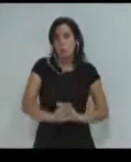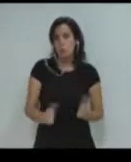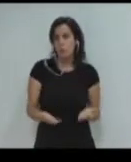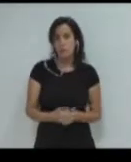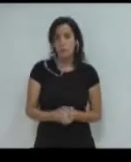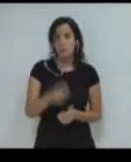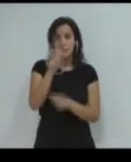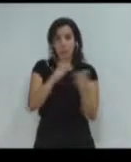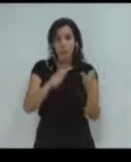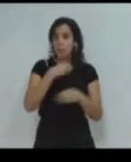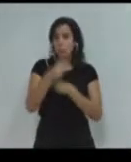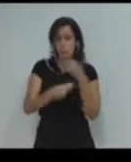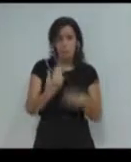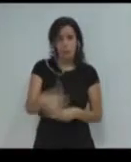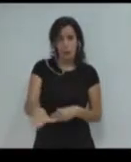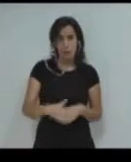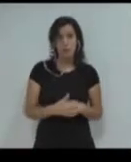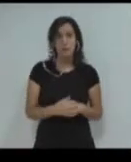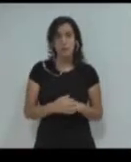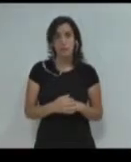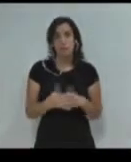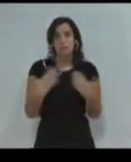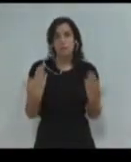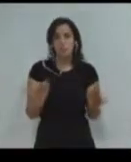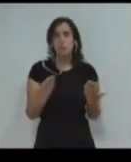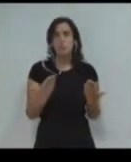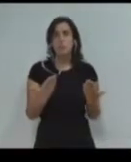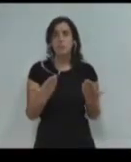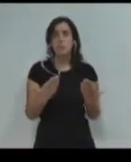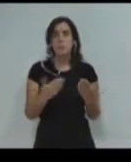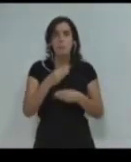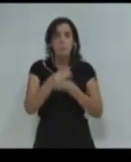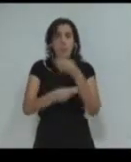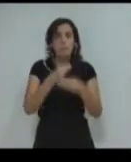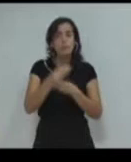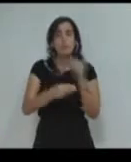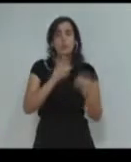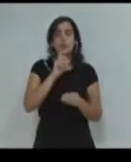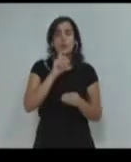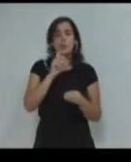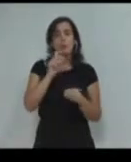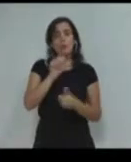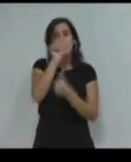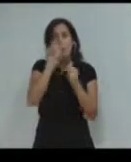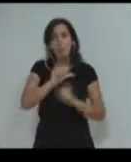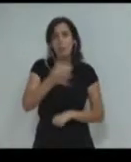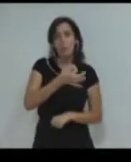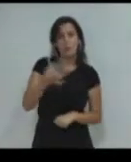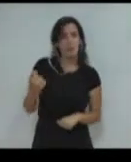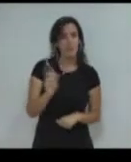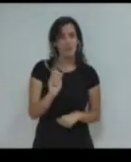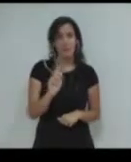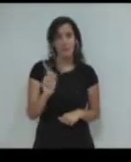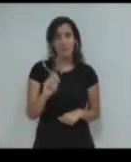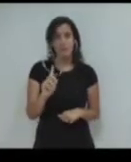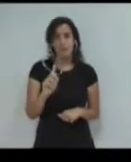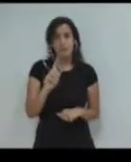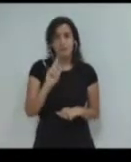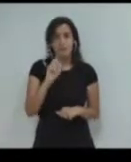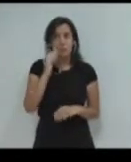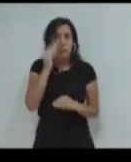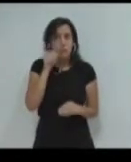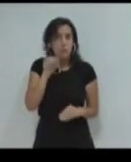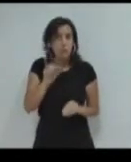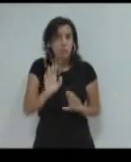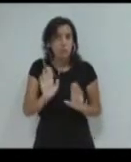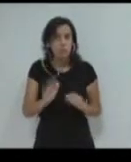gente lo utiliza mal. Entonces lo estás utilizando por el camino que no es el bueno. Creo que va por ahí.